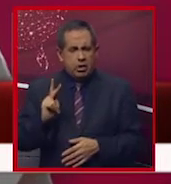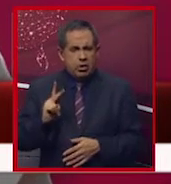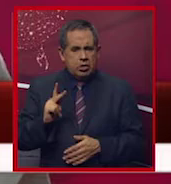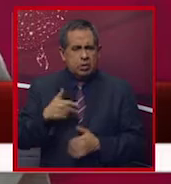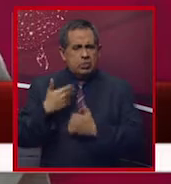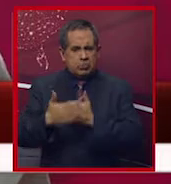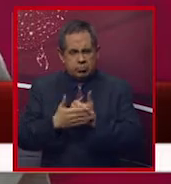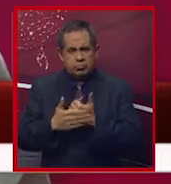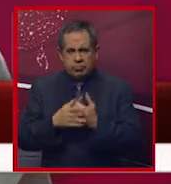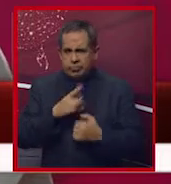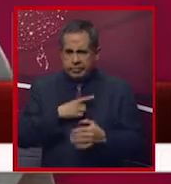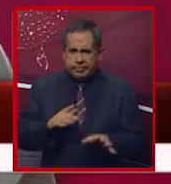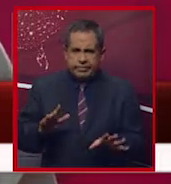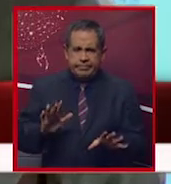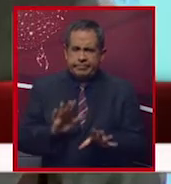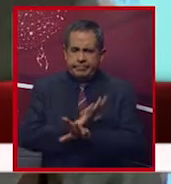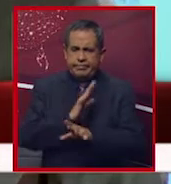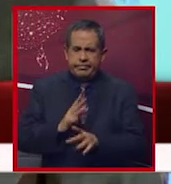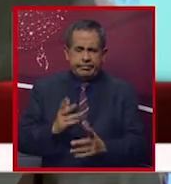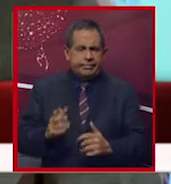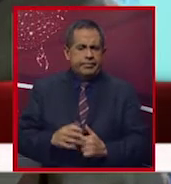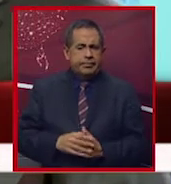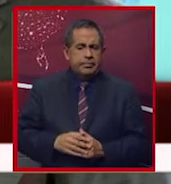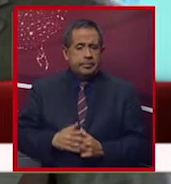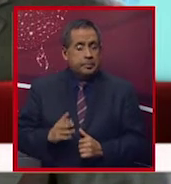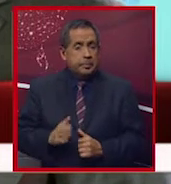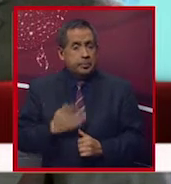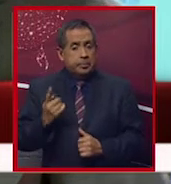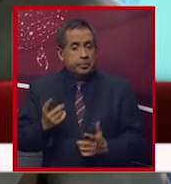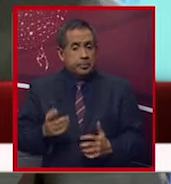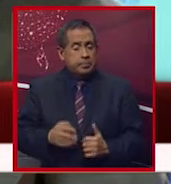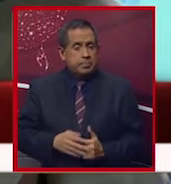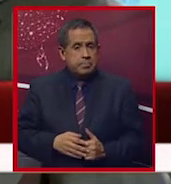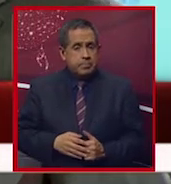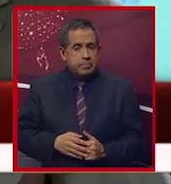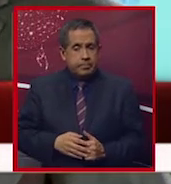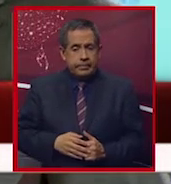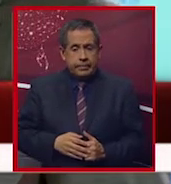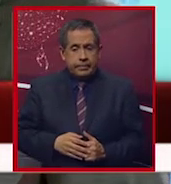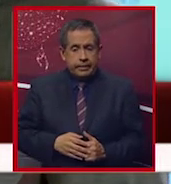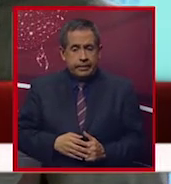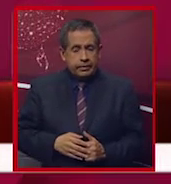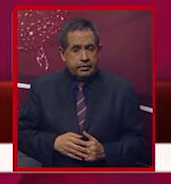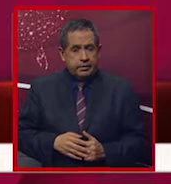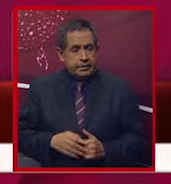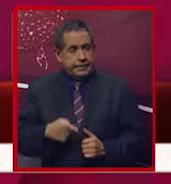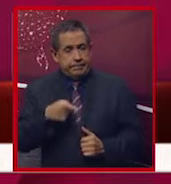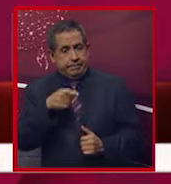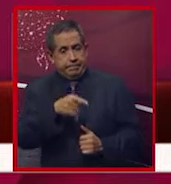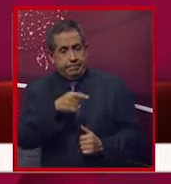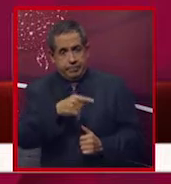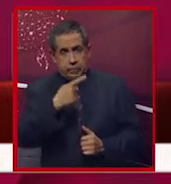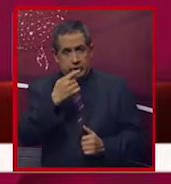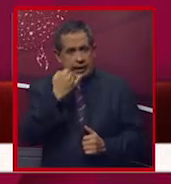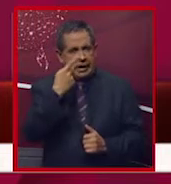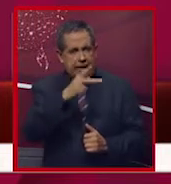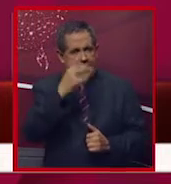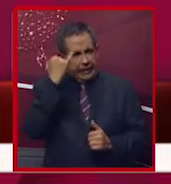la tiene que haber, porque estas